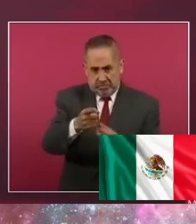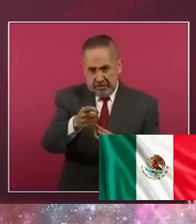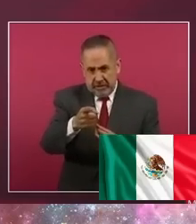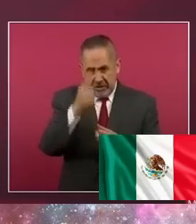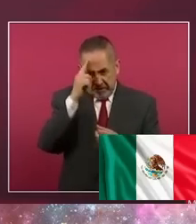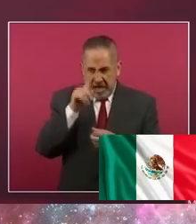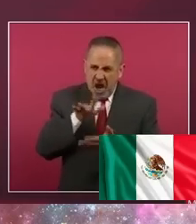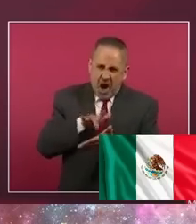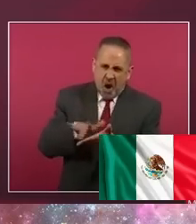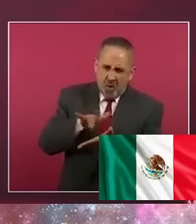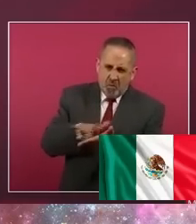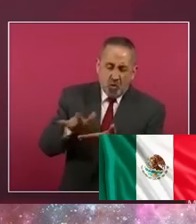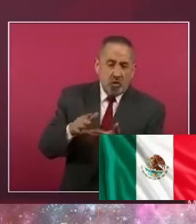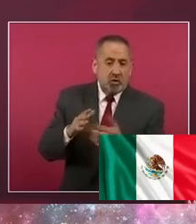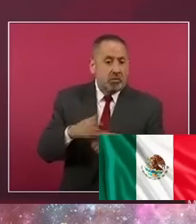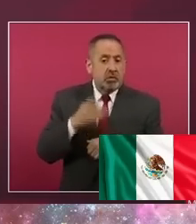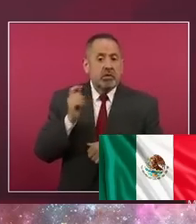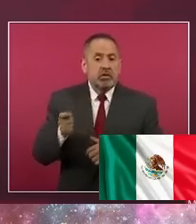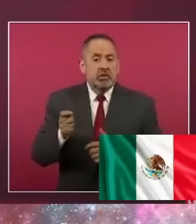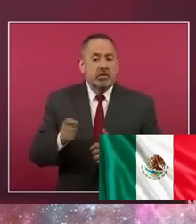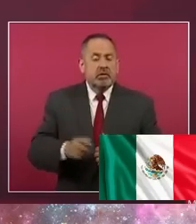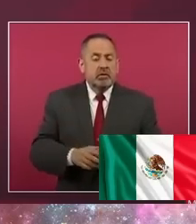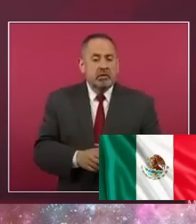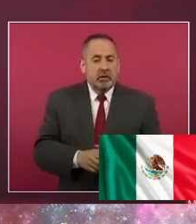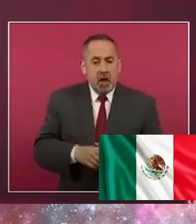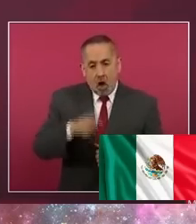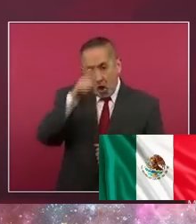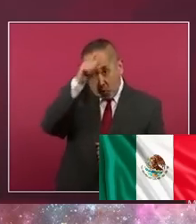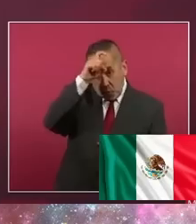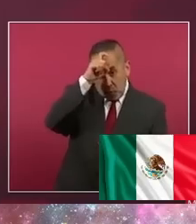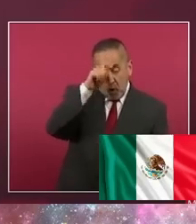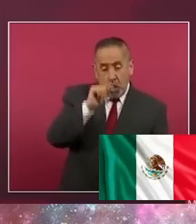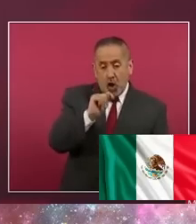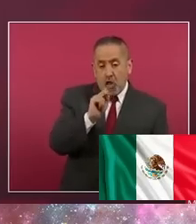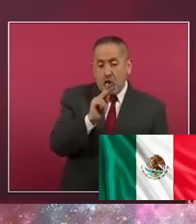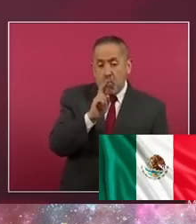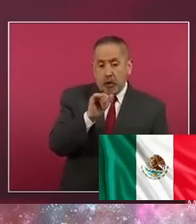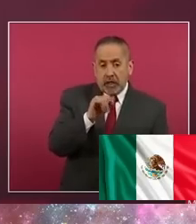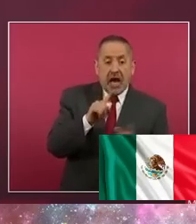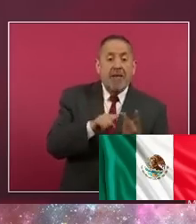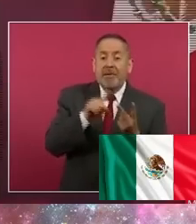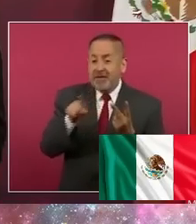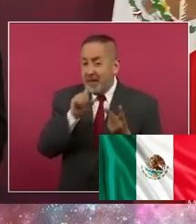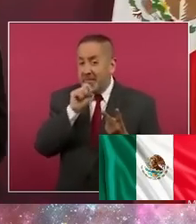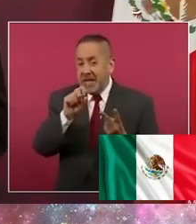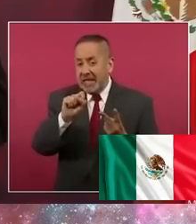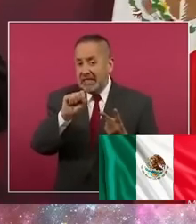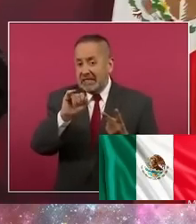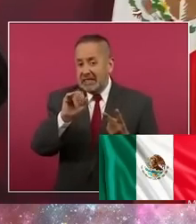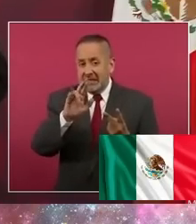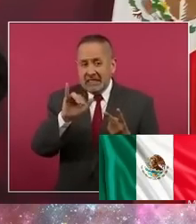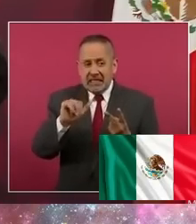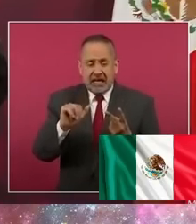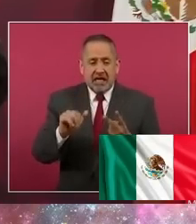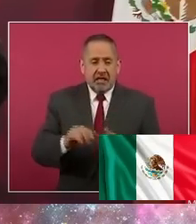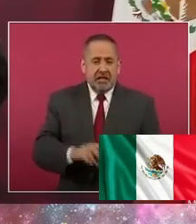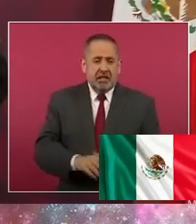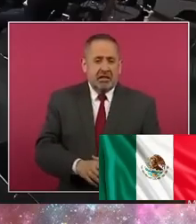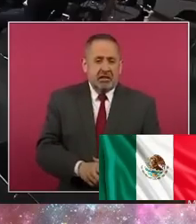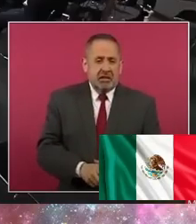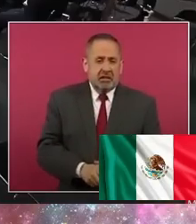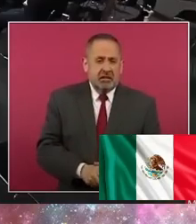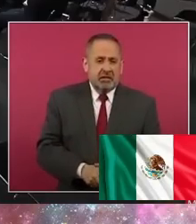para el apoyo porque fue Turquía pero también Siria Y ese es otro tema